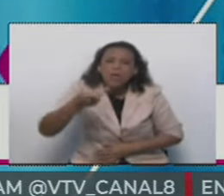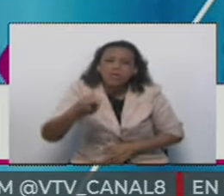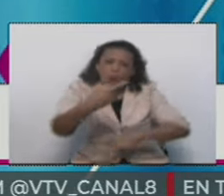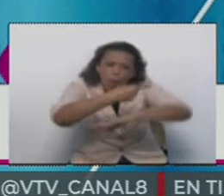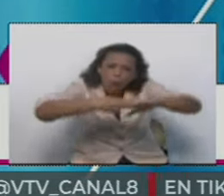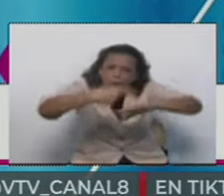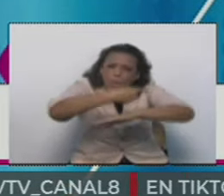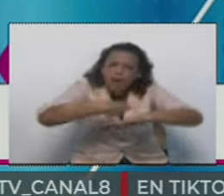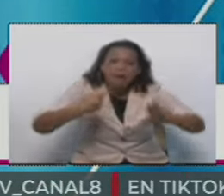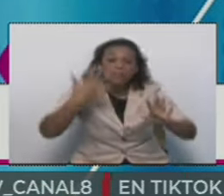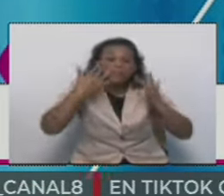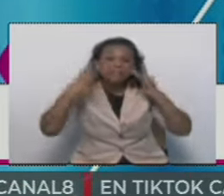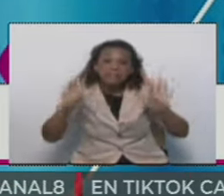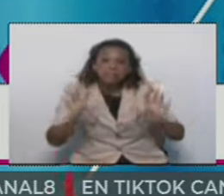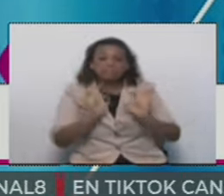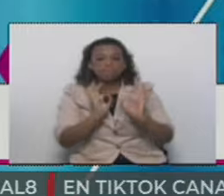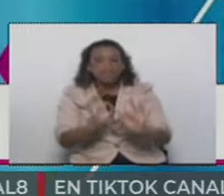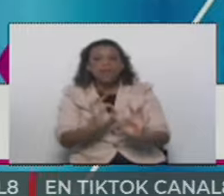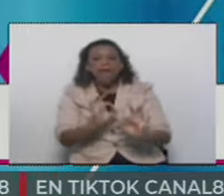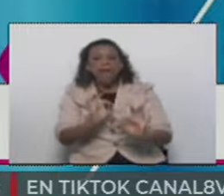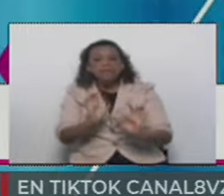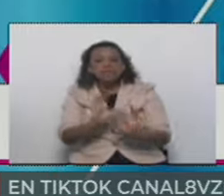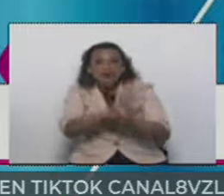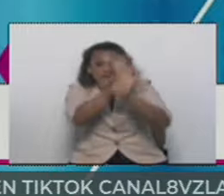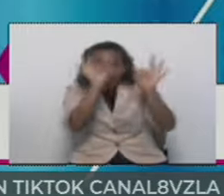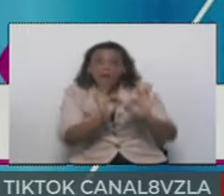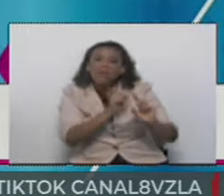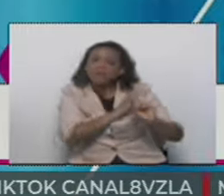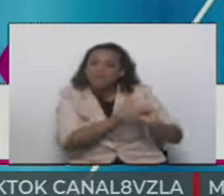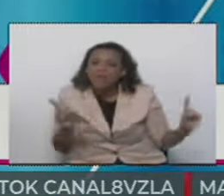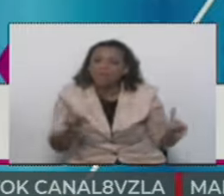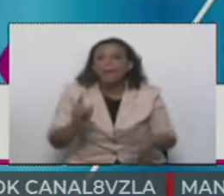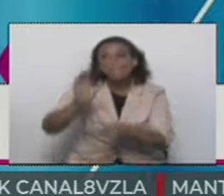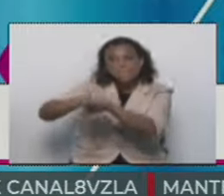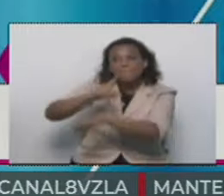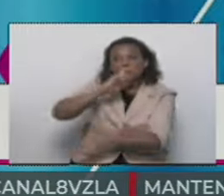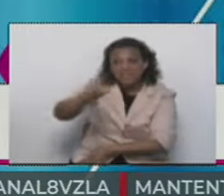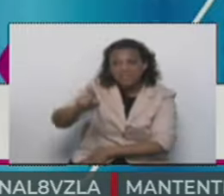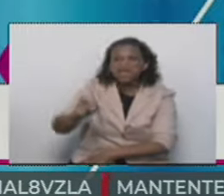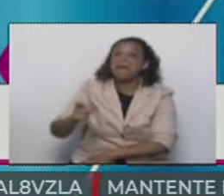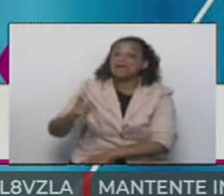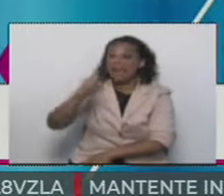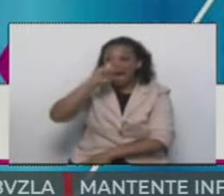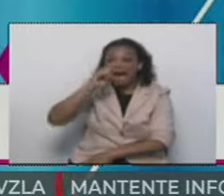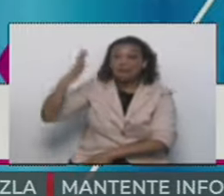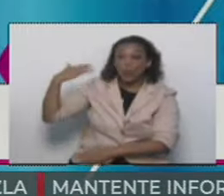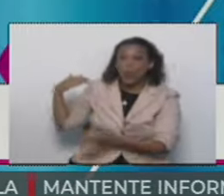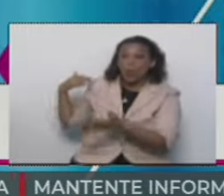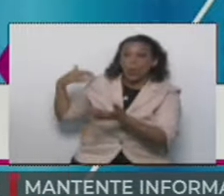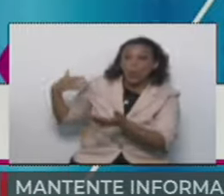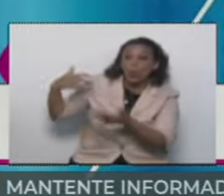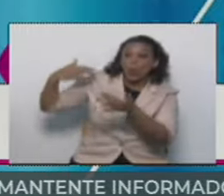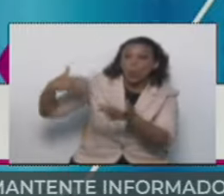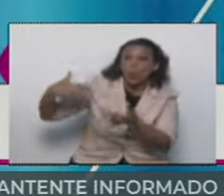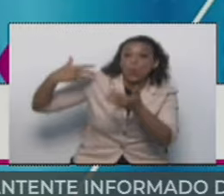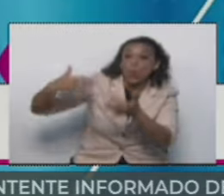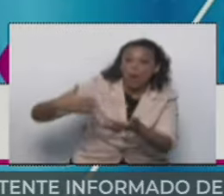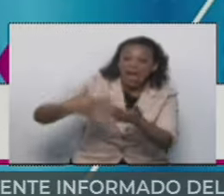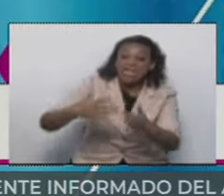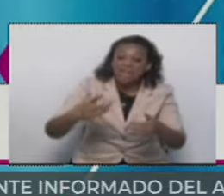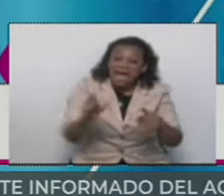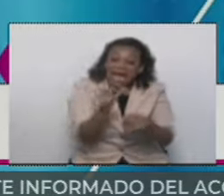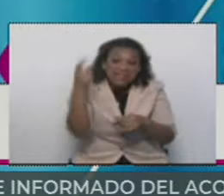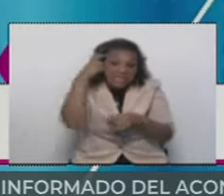un sistema incluso que pueda ir hacia una forma de gobierno. Presidente, nuestro pueblo ha venido planteando dentro de las discusiones, dentro de las transformaciones,